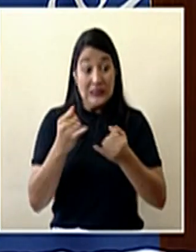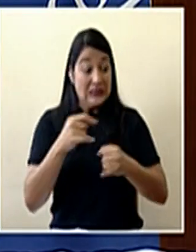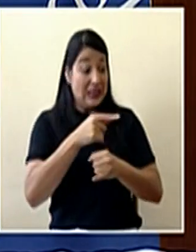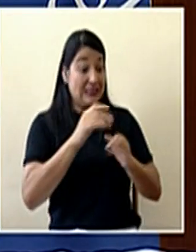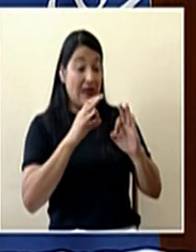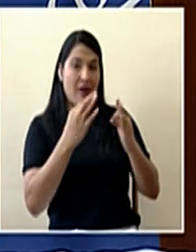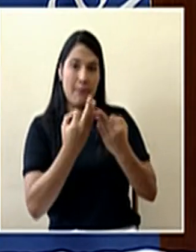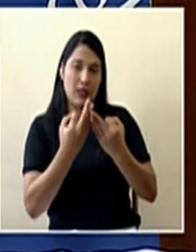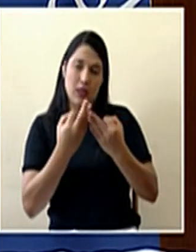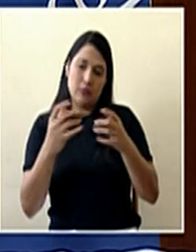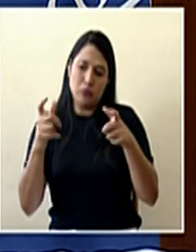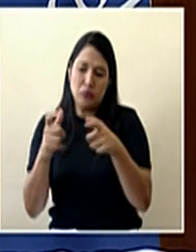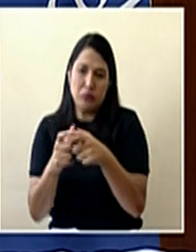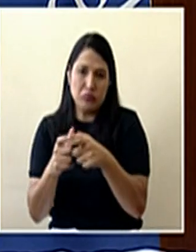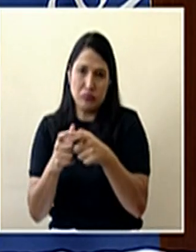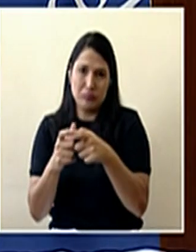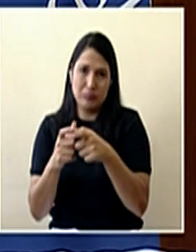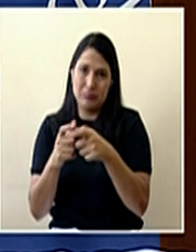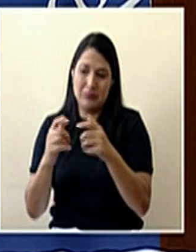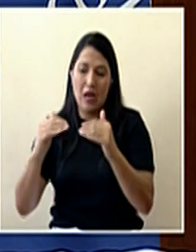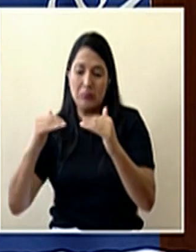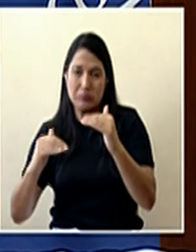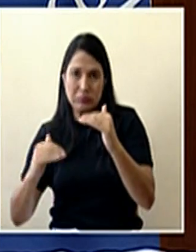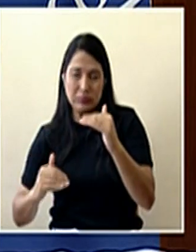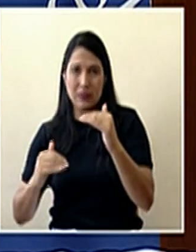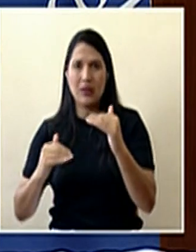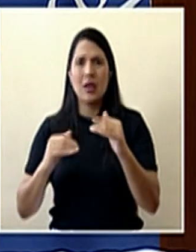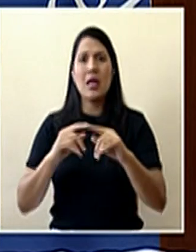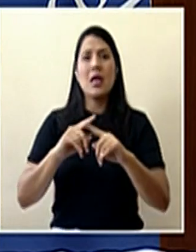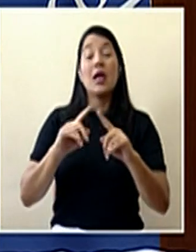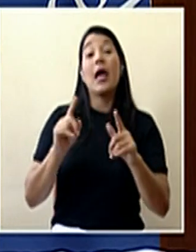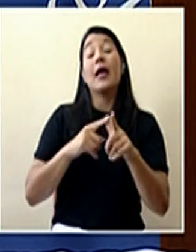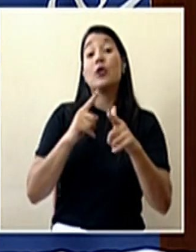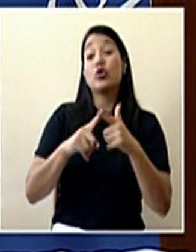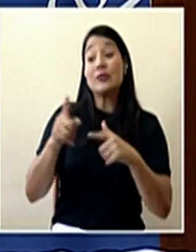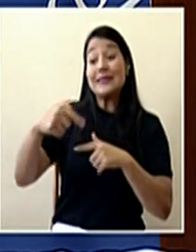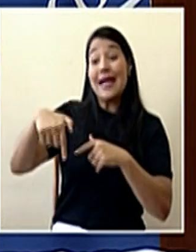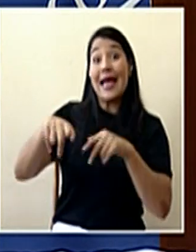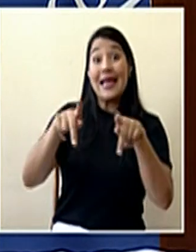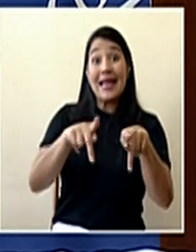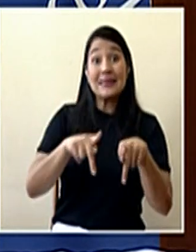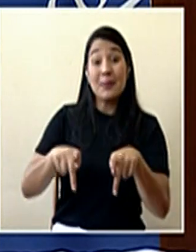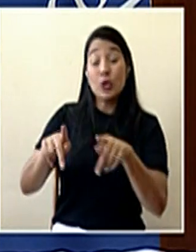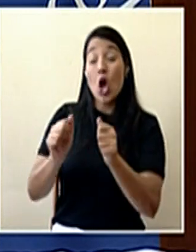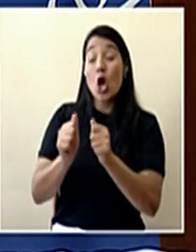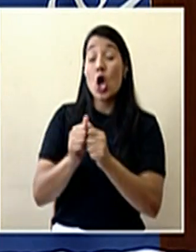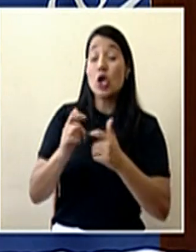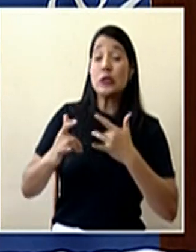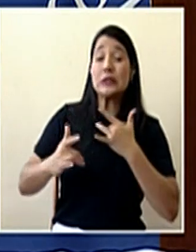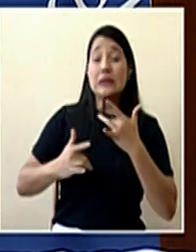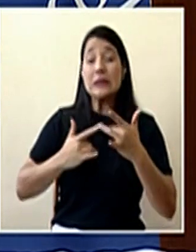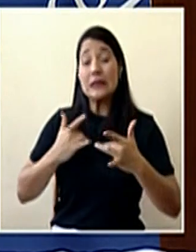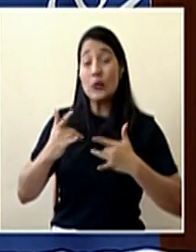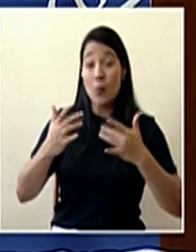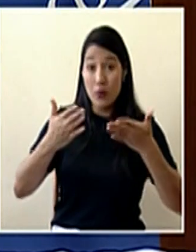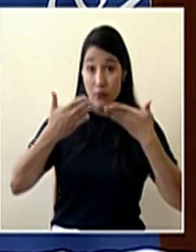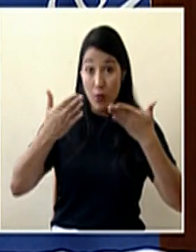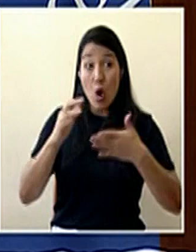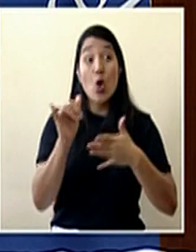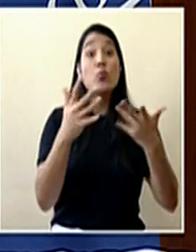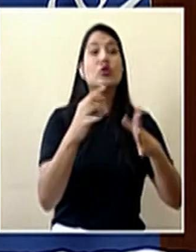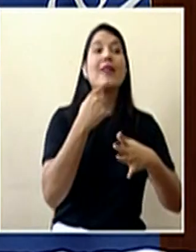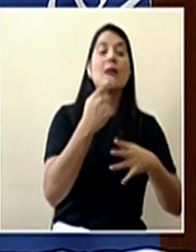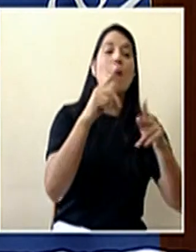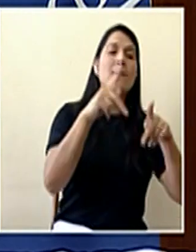familiares, estar compartiendo, pues obviamente también es un factor de riesgo, y que ahí las personas que están con síntomas respiratorios, así como hemos dicho que una persona que